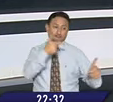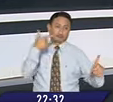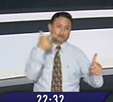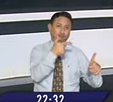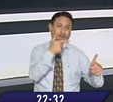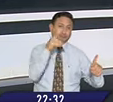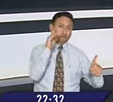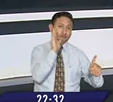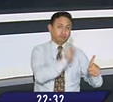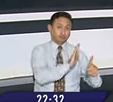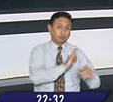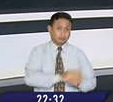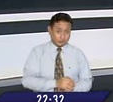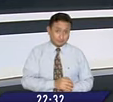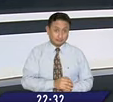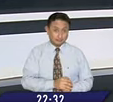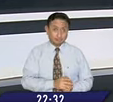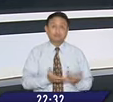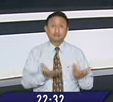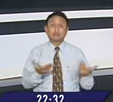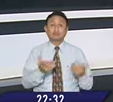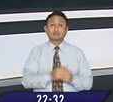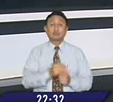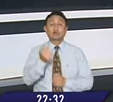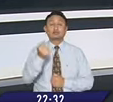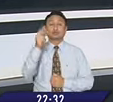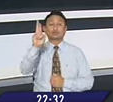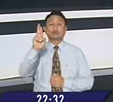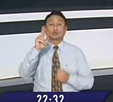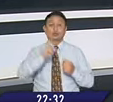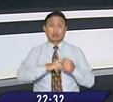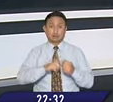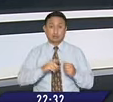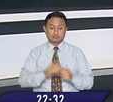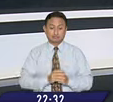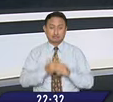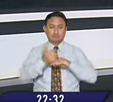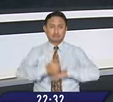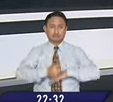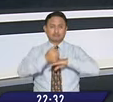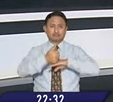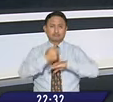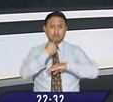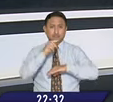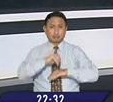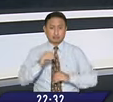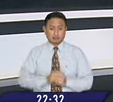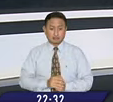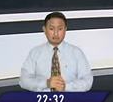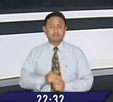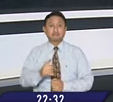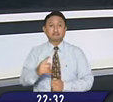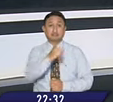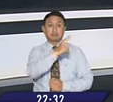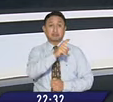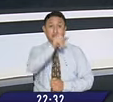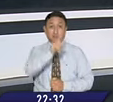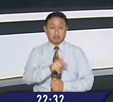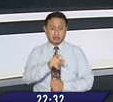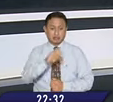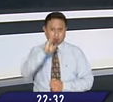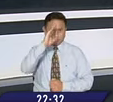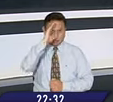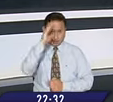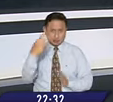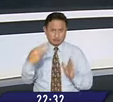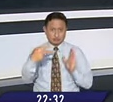personas que allí atiende. Esto ocurrió al sur de la capital y las autoridades confirmaron que el protagonista de los hechos es un